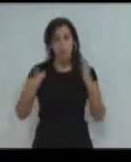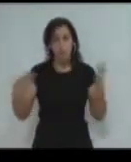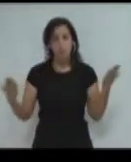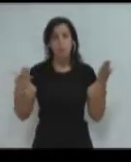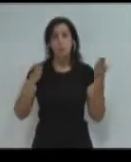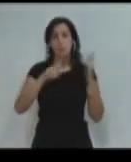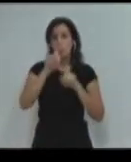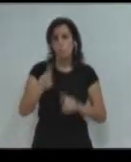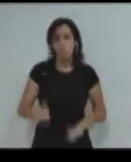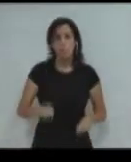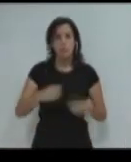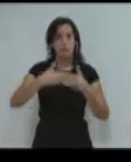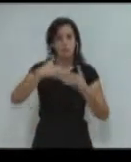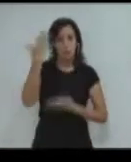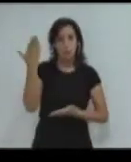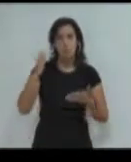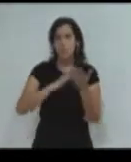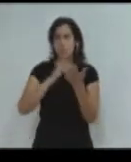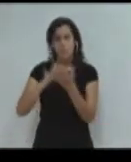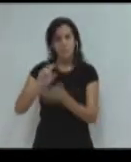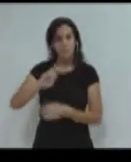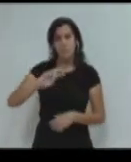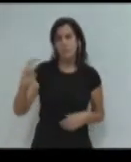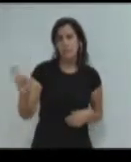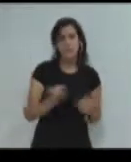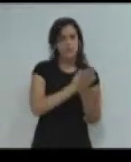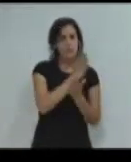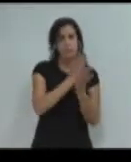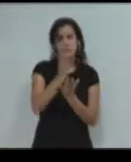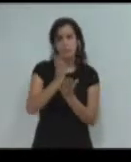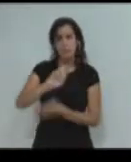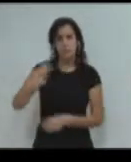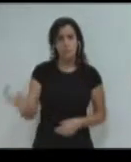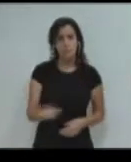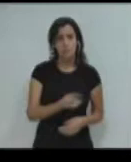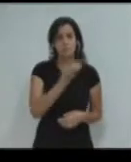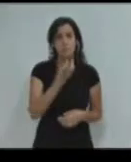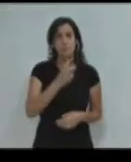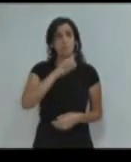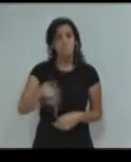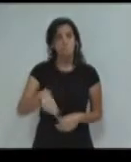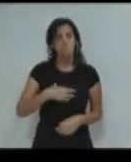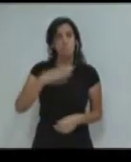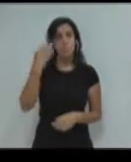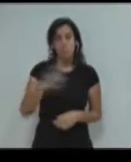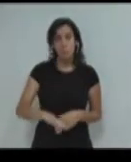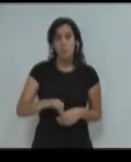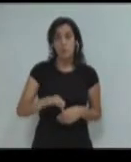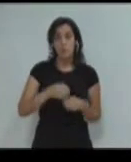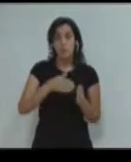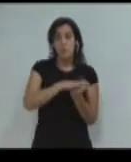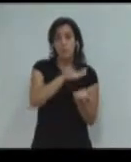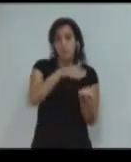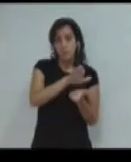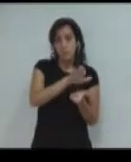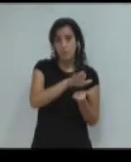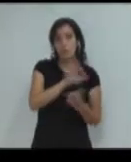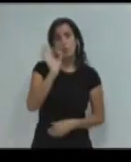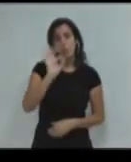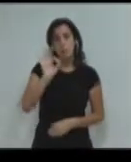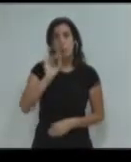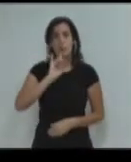cuestionarios, periódicos, revistas, o sea, multiplicidad de formatos, que a su vez pueden ser en formato impreso o en